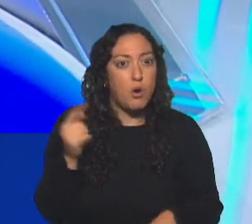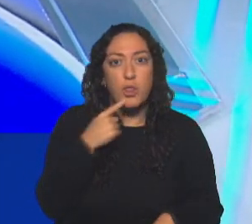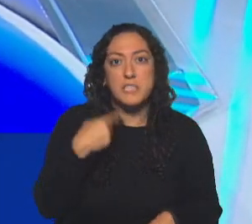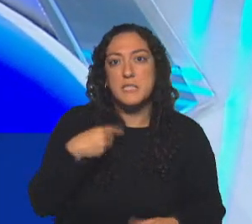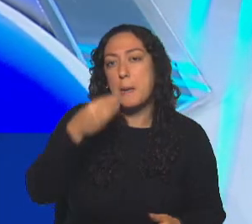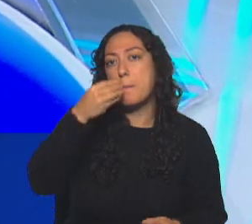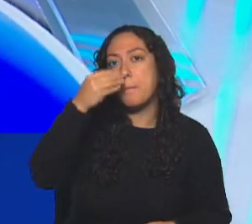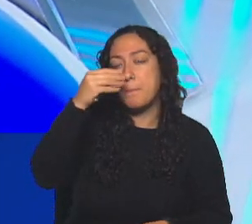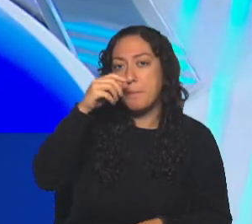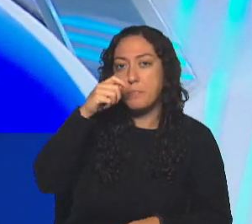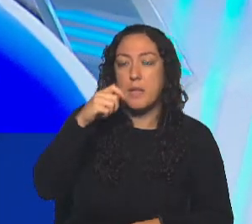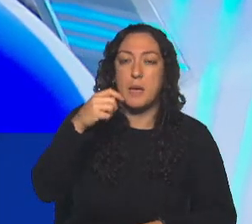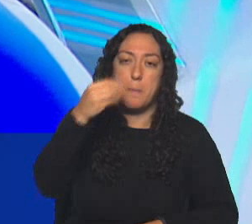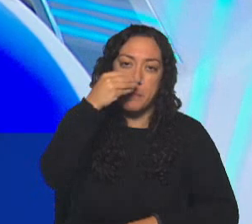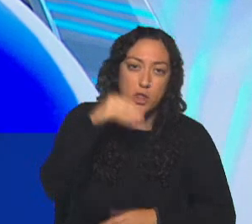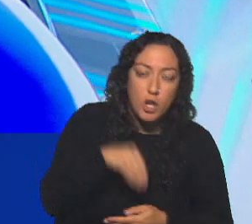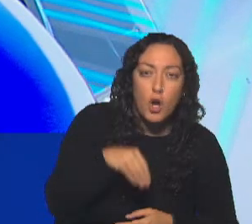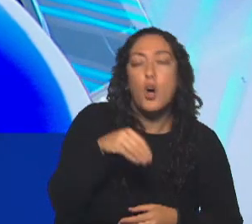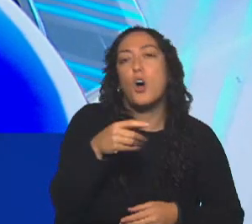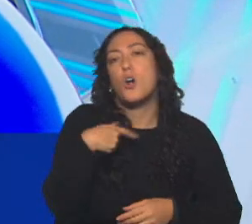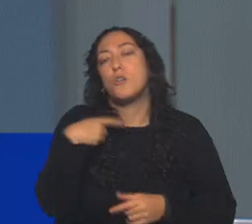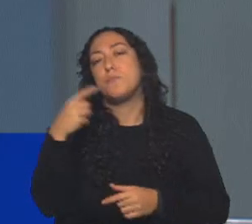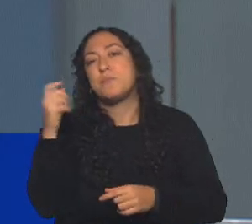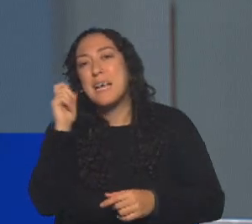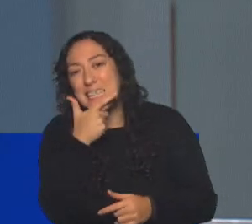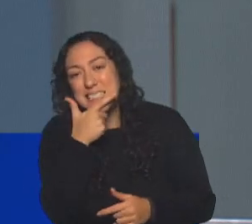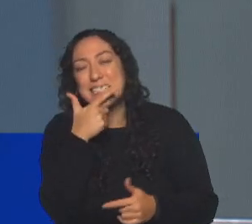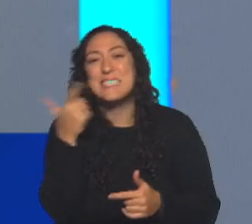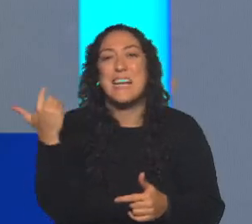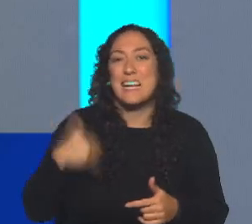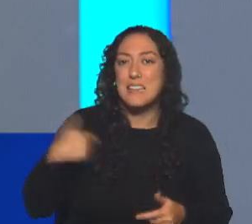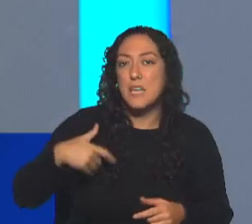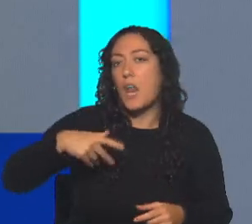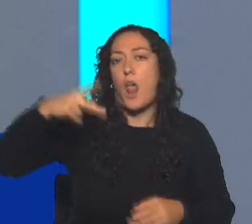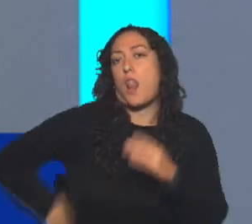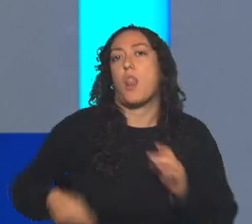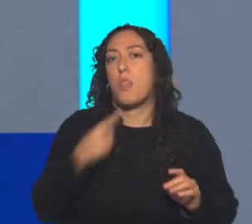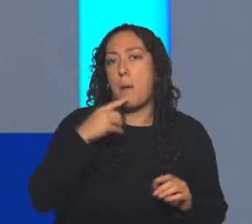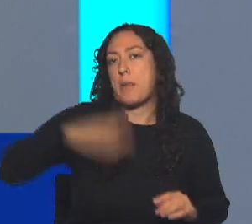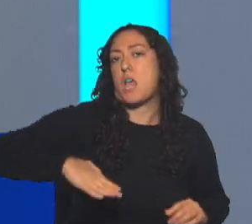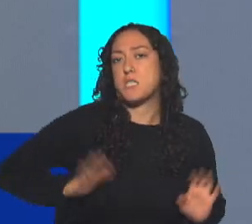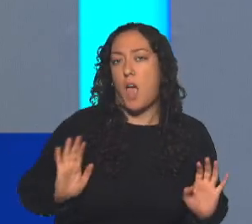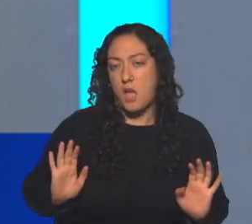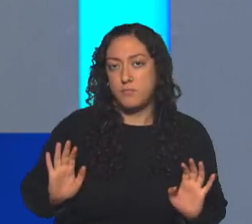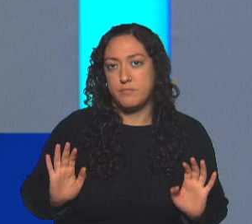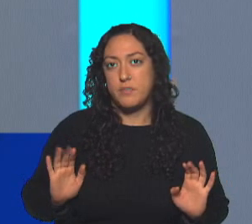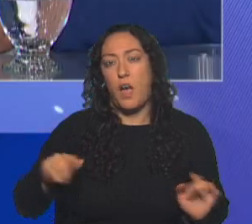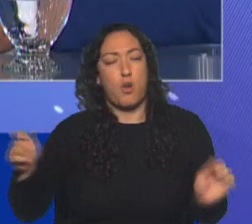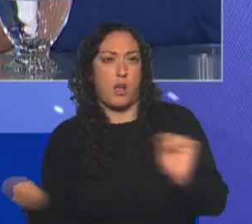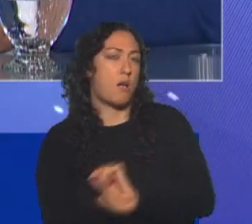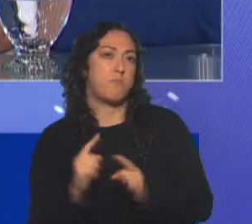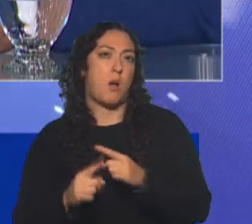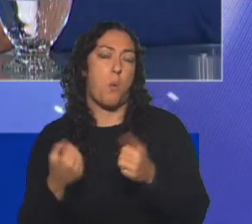petróleo y el gas a toda la Argentina. ¿Cómo evaluás el caso puntual de Nacho Torres? Sí, yo lo vería más en estos términos.